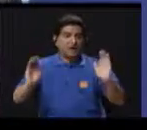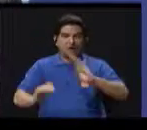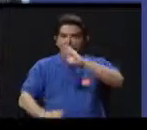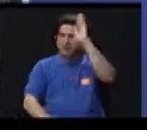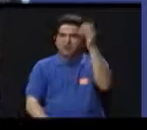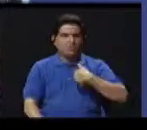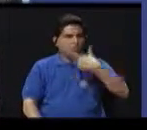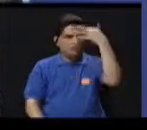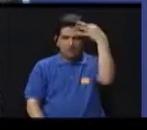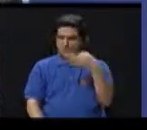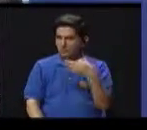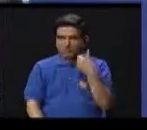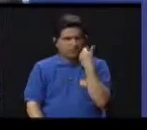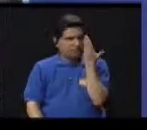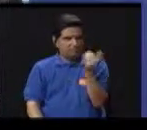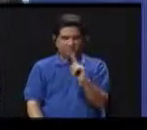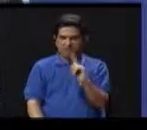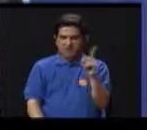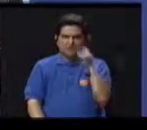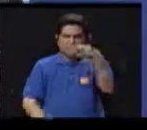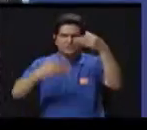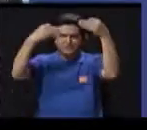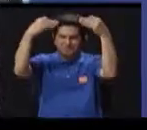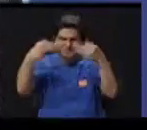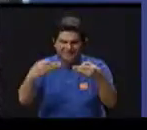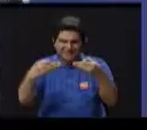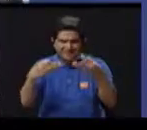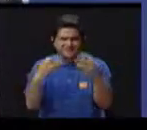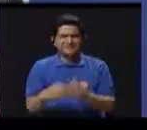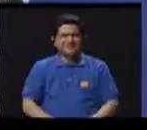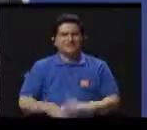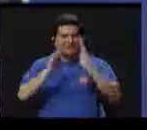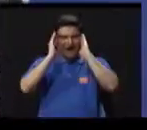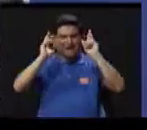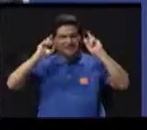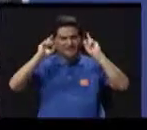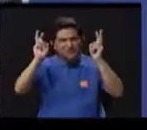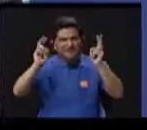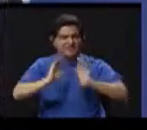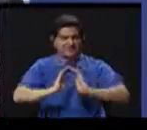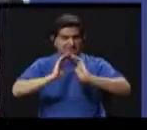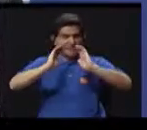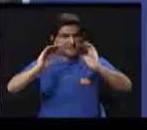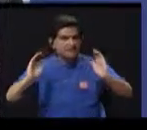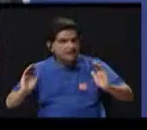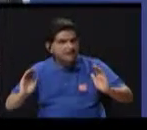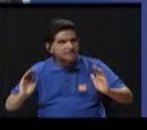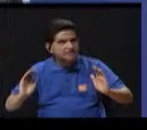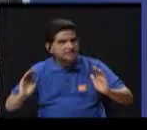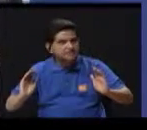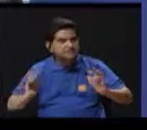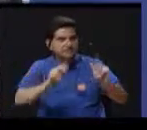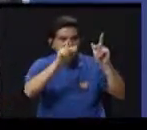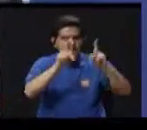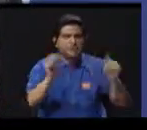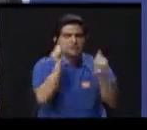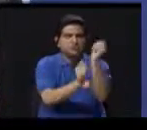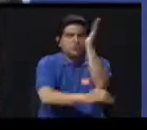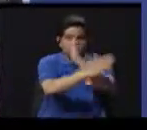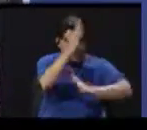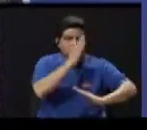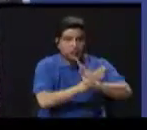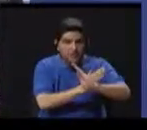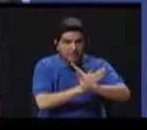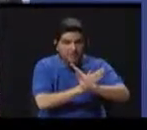niños nunca me ha parecido que sea algo fácil. ¿Cómo decidieron ustedes tratar el tema de la niñez, de las personas